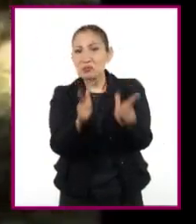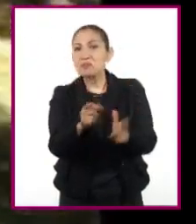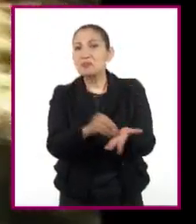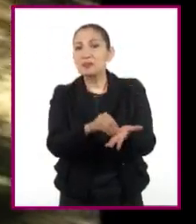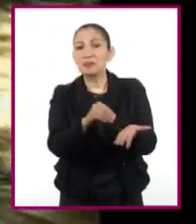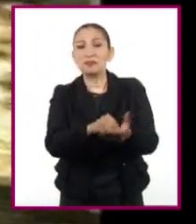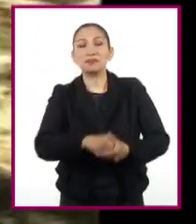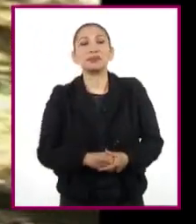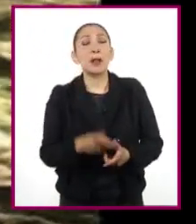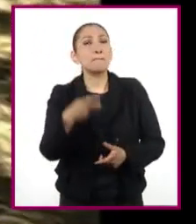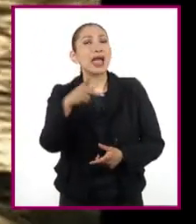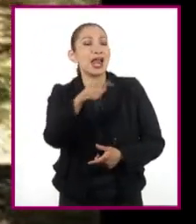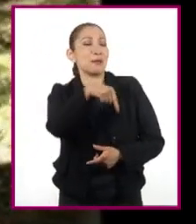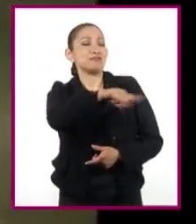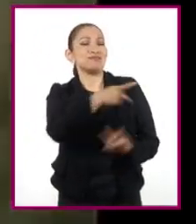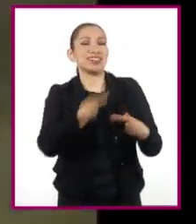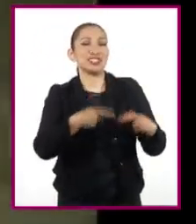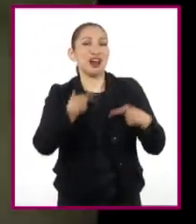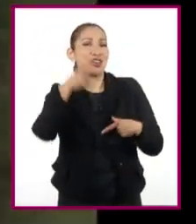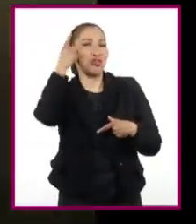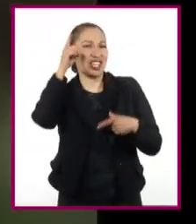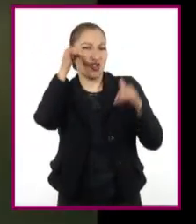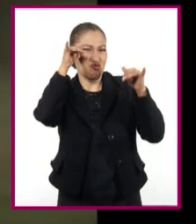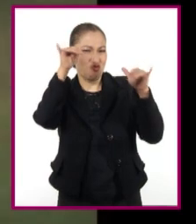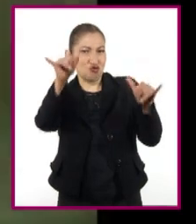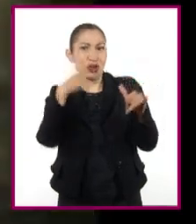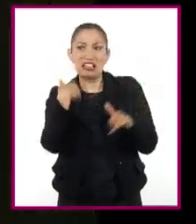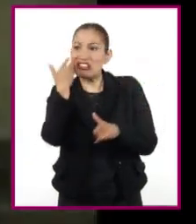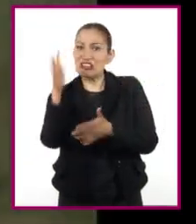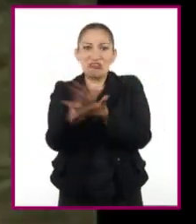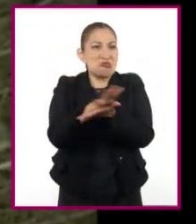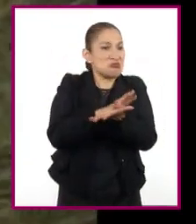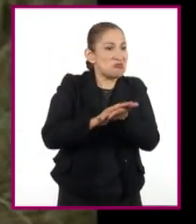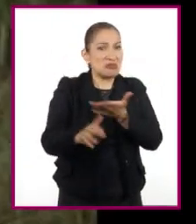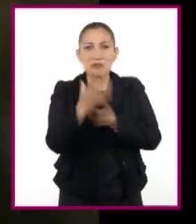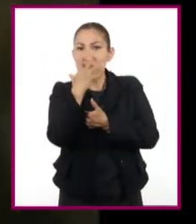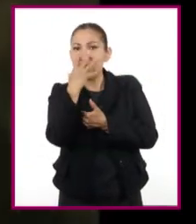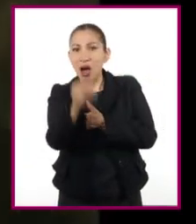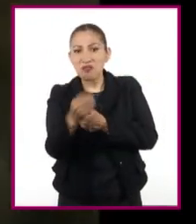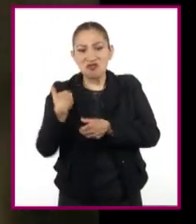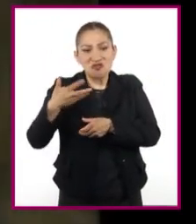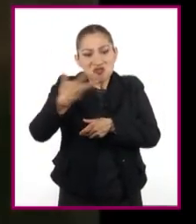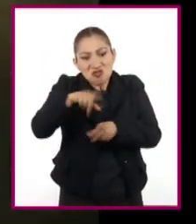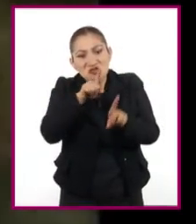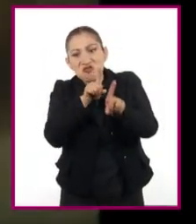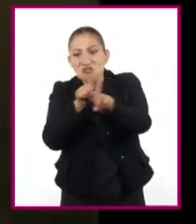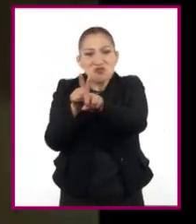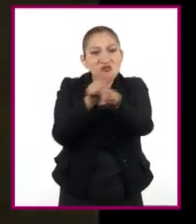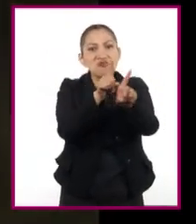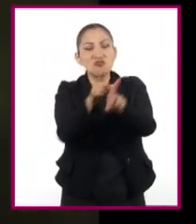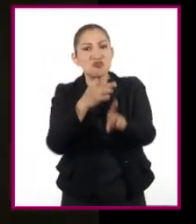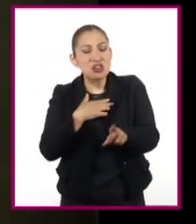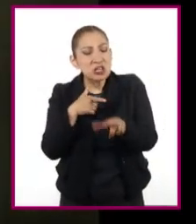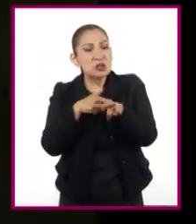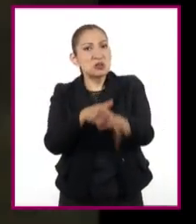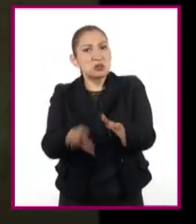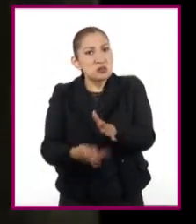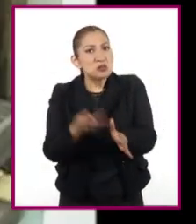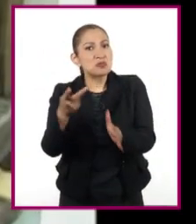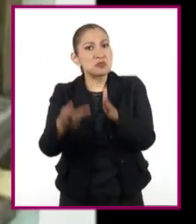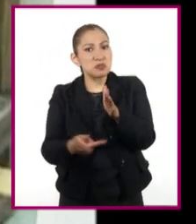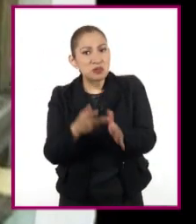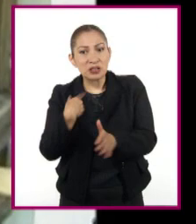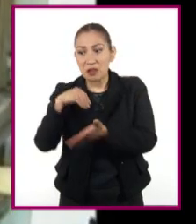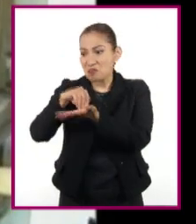libertad. Pero los ganaderos, en su empeño por terminar con la especie, los perseguían sin descanso.